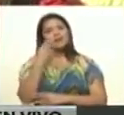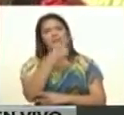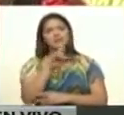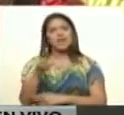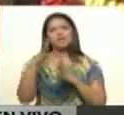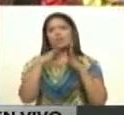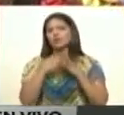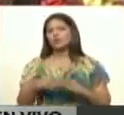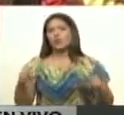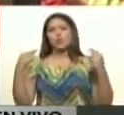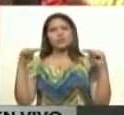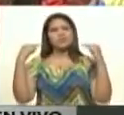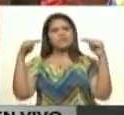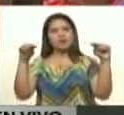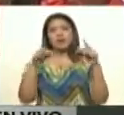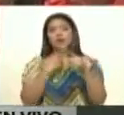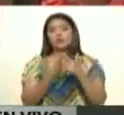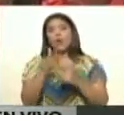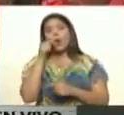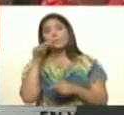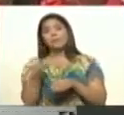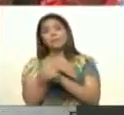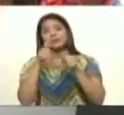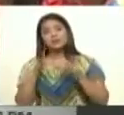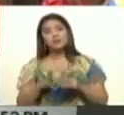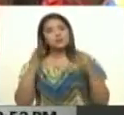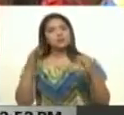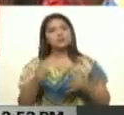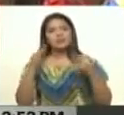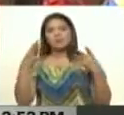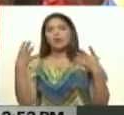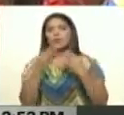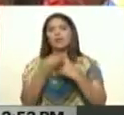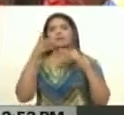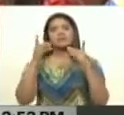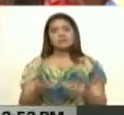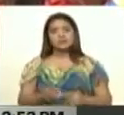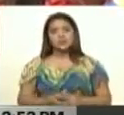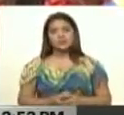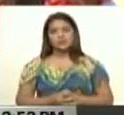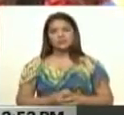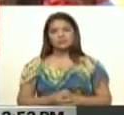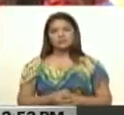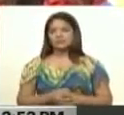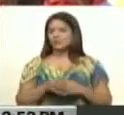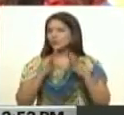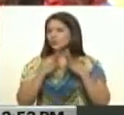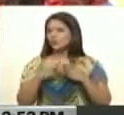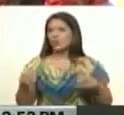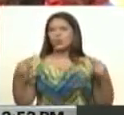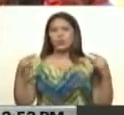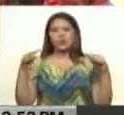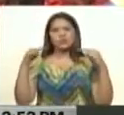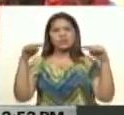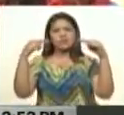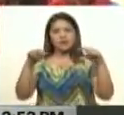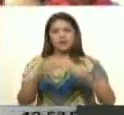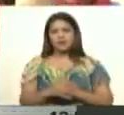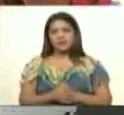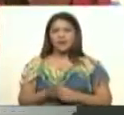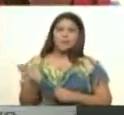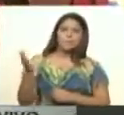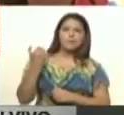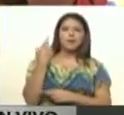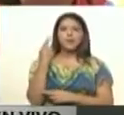todos los niveles. Y para eso el compañero ministro ha estado acompañando a tomar las decisiones necesarias. En todos los niveles de la corporación vamos a